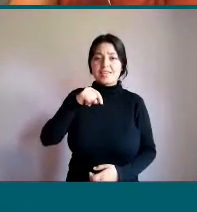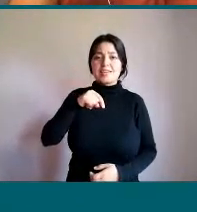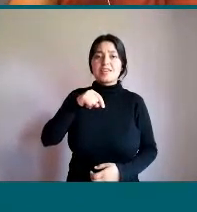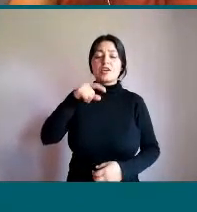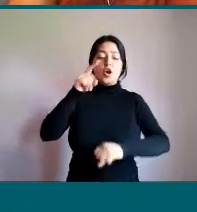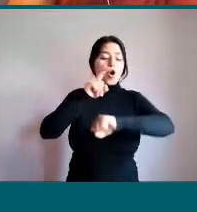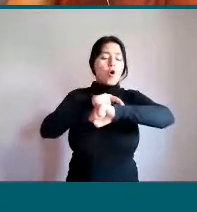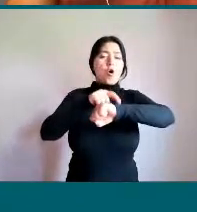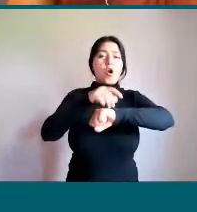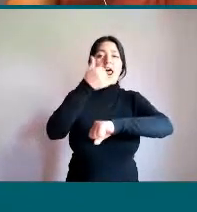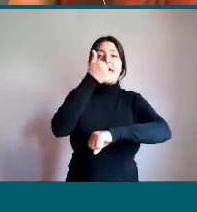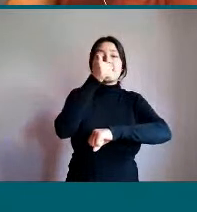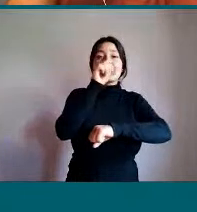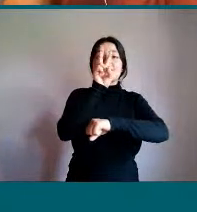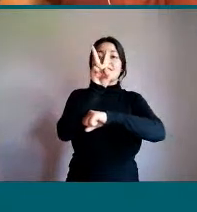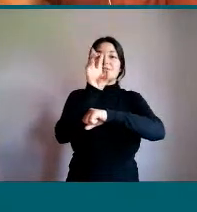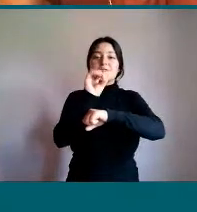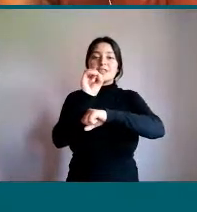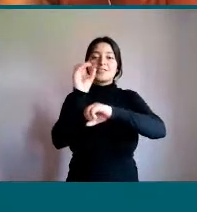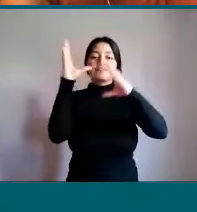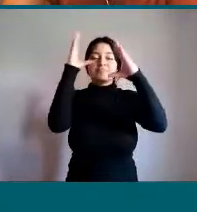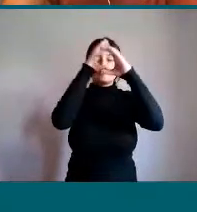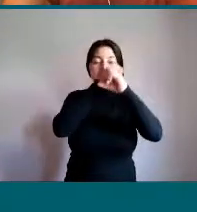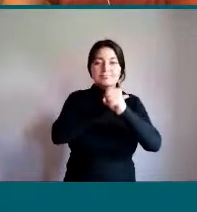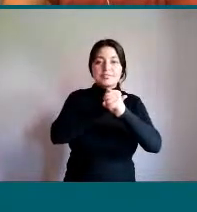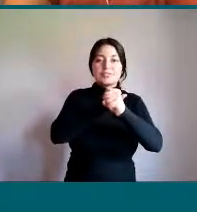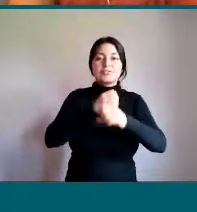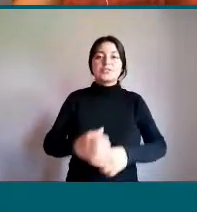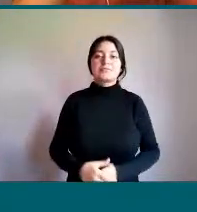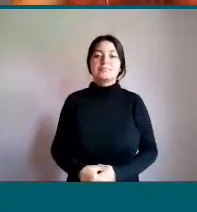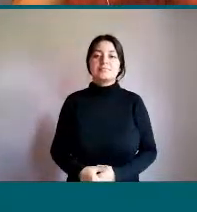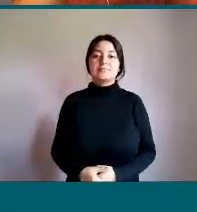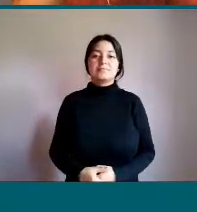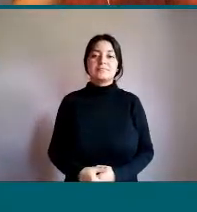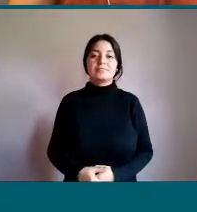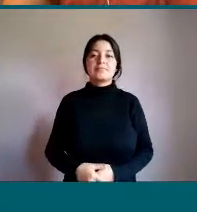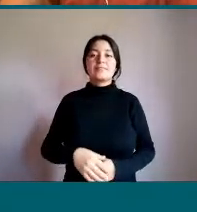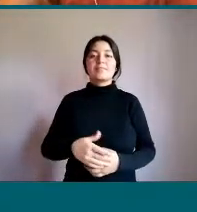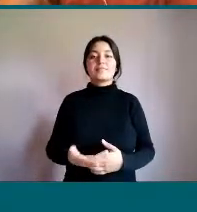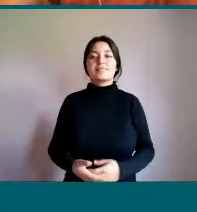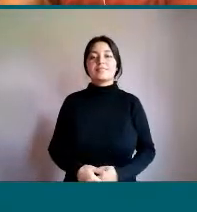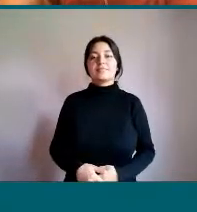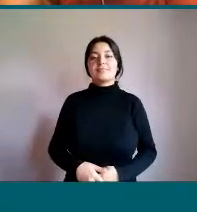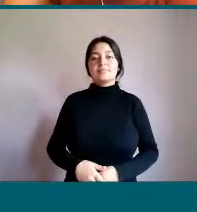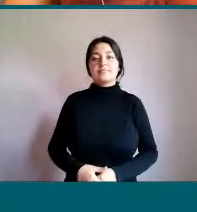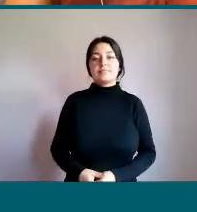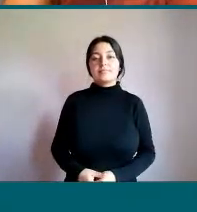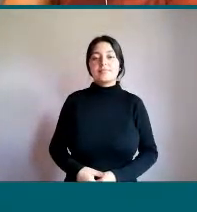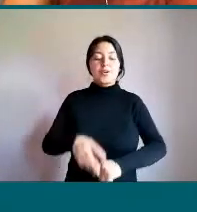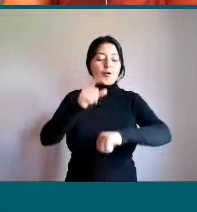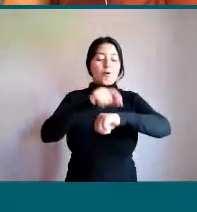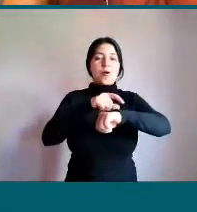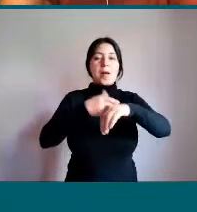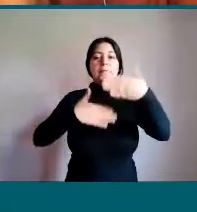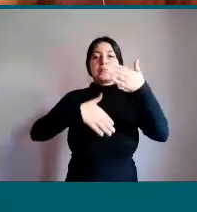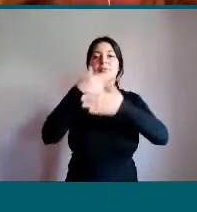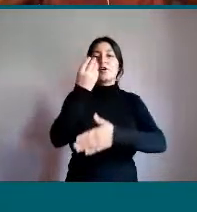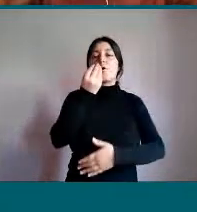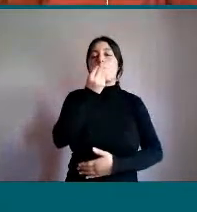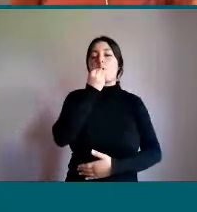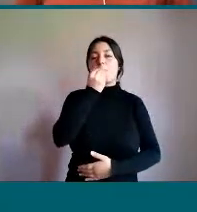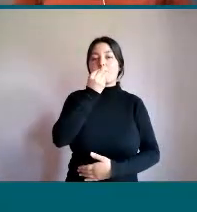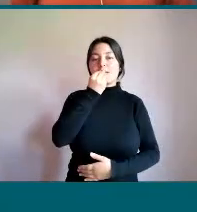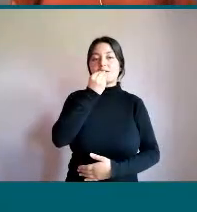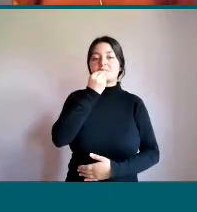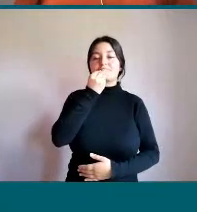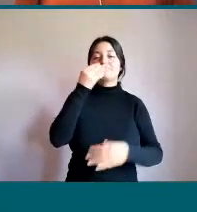noche, claro. Y ya es hora de haber cenado o de empezar a cenar. Perfecto. Pues andarán